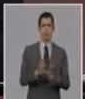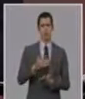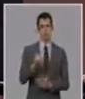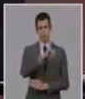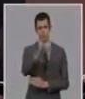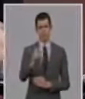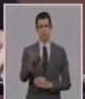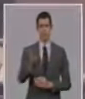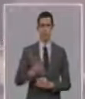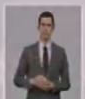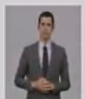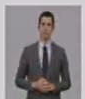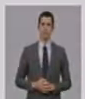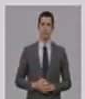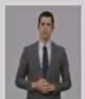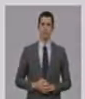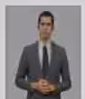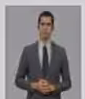Redonda.